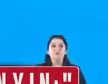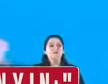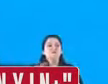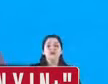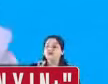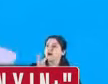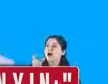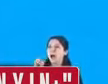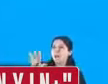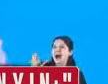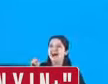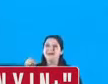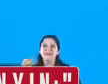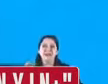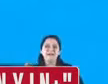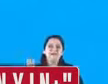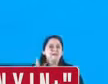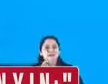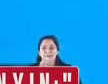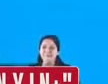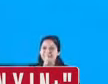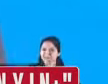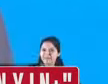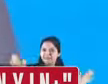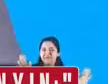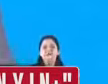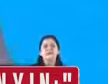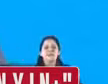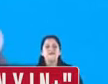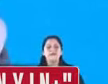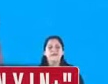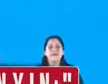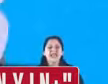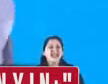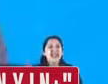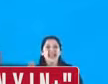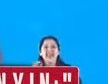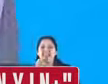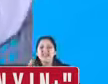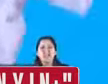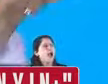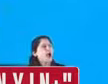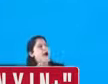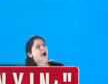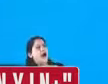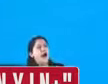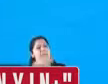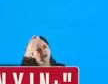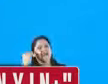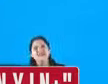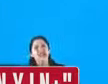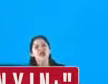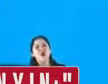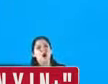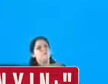ni a descalificar a nadie le pregunta entonces porque él decía que no lo dejaron que no lo es que yo lo dije cobrar que lo dejamos gobernar